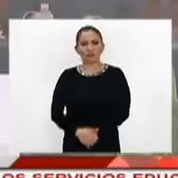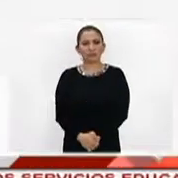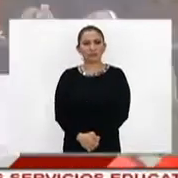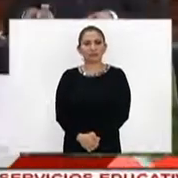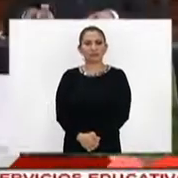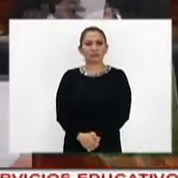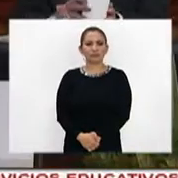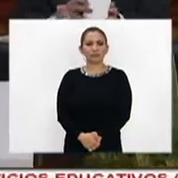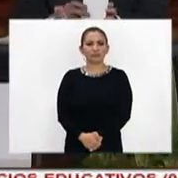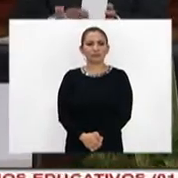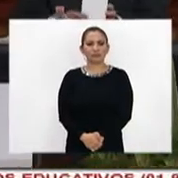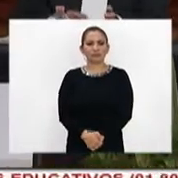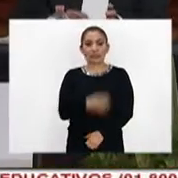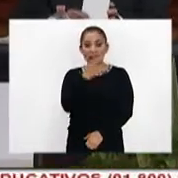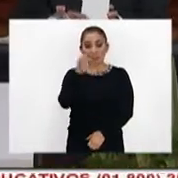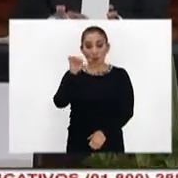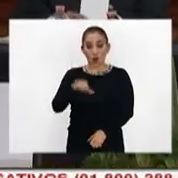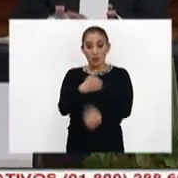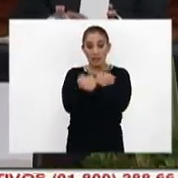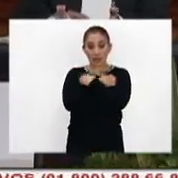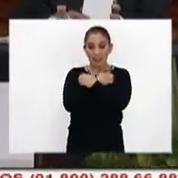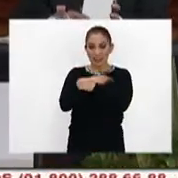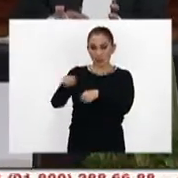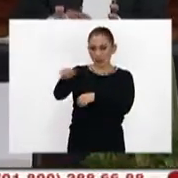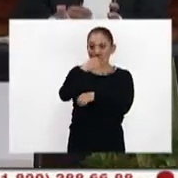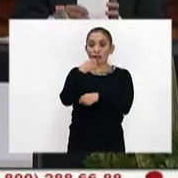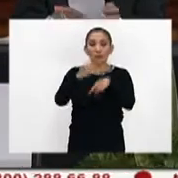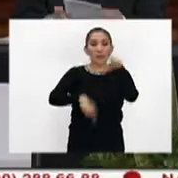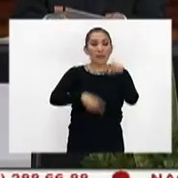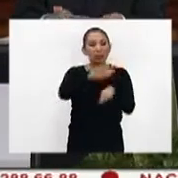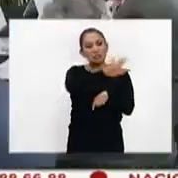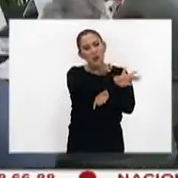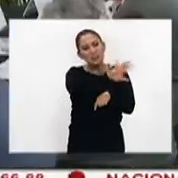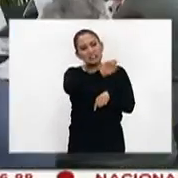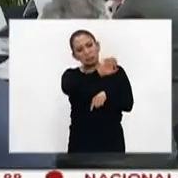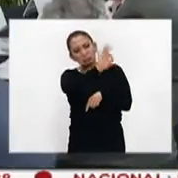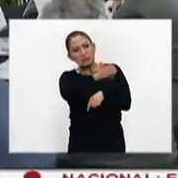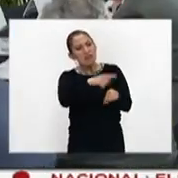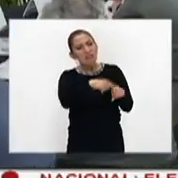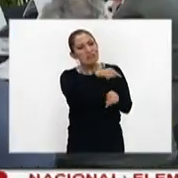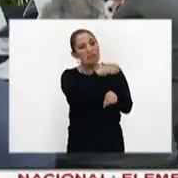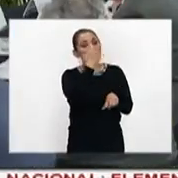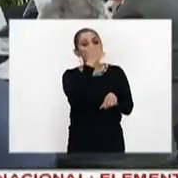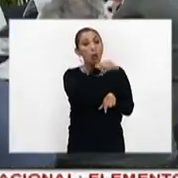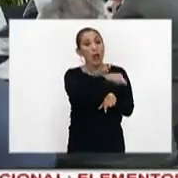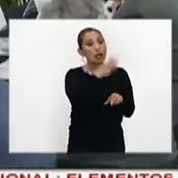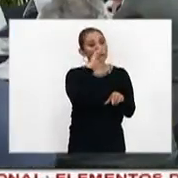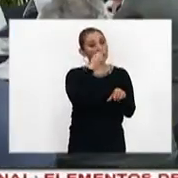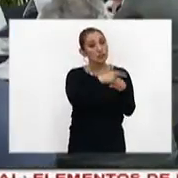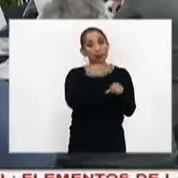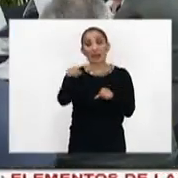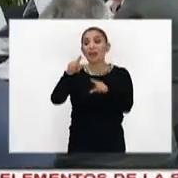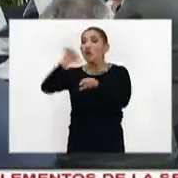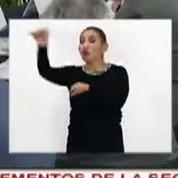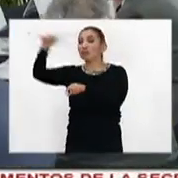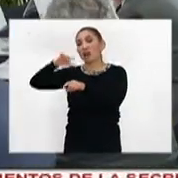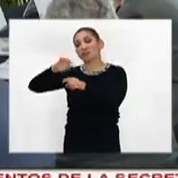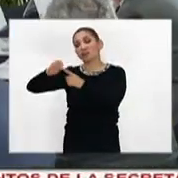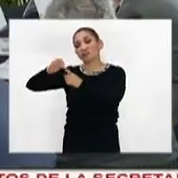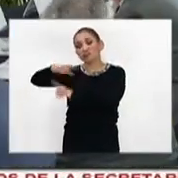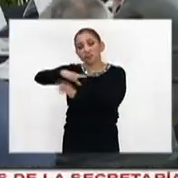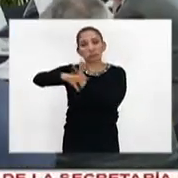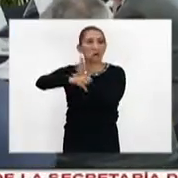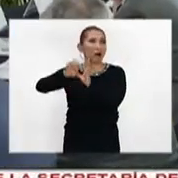nacional. Dijo que hoy la educación de los niños depende entre 50 y 60% de las escuelas y el resto de diversas variables, como